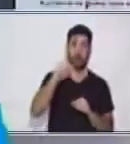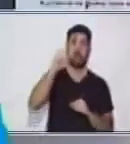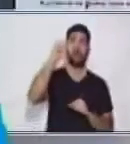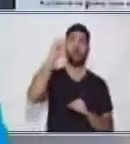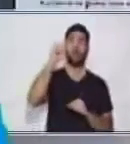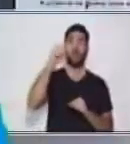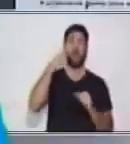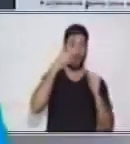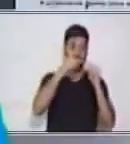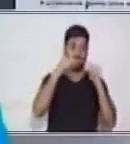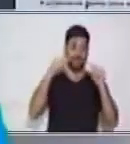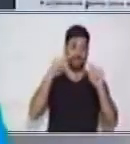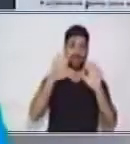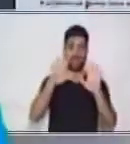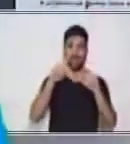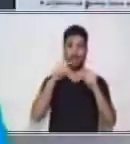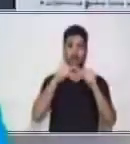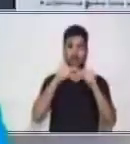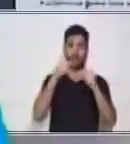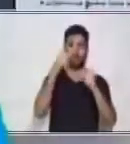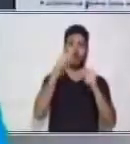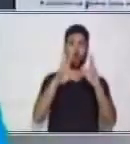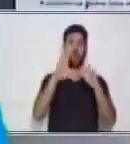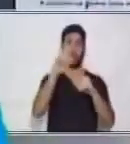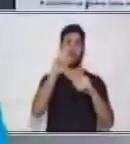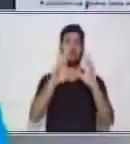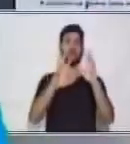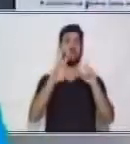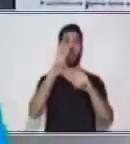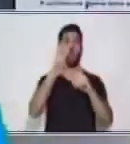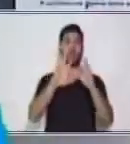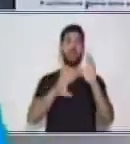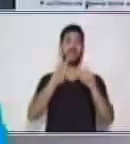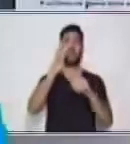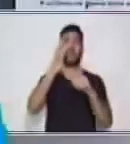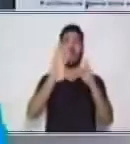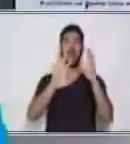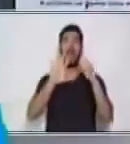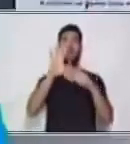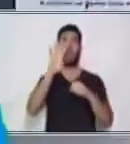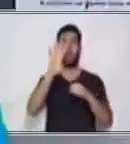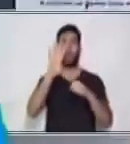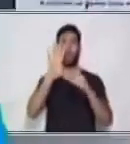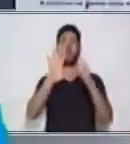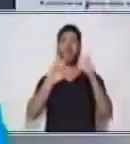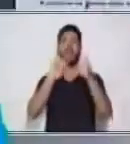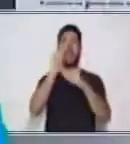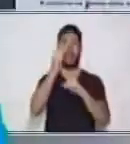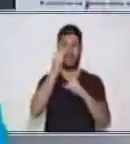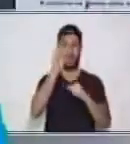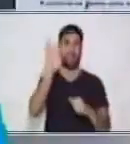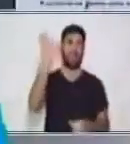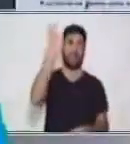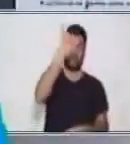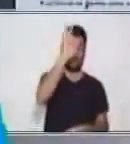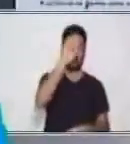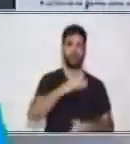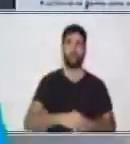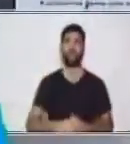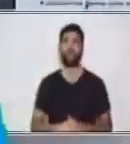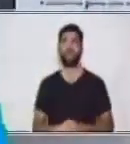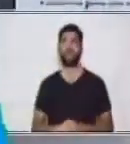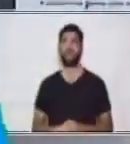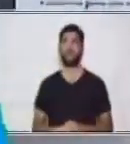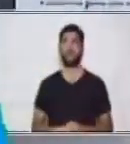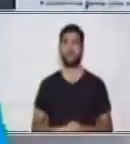Si aquí ya tenemos el 10, 11, 12, 13, 14, 15. Dos